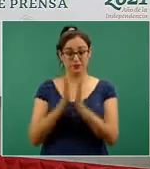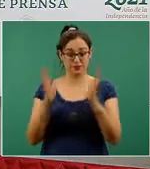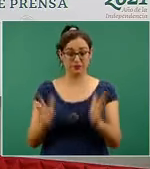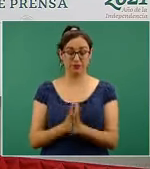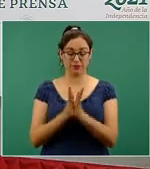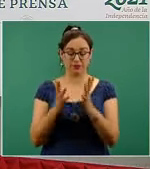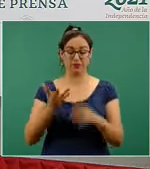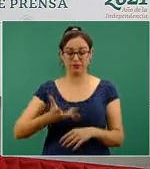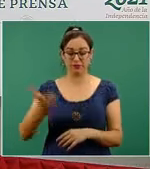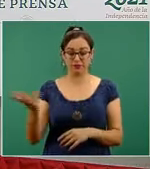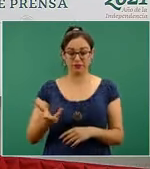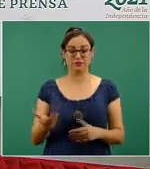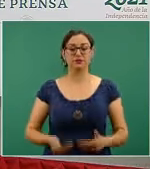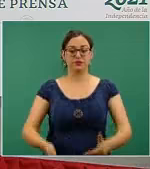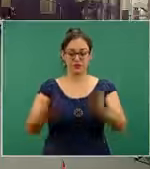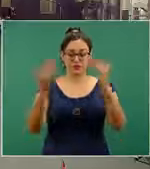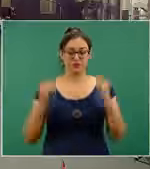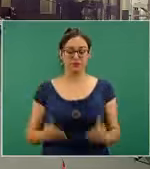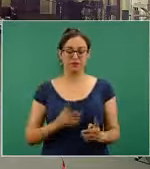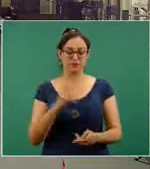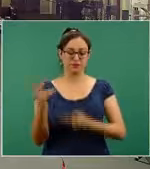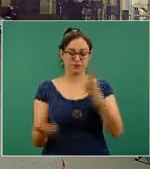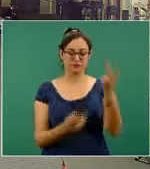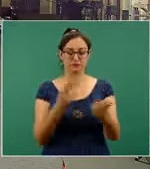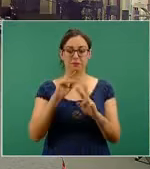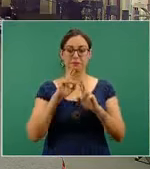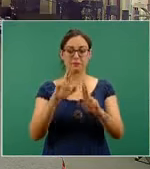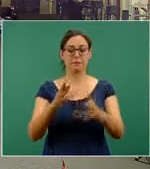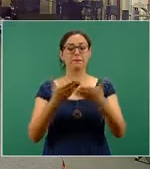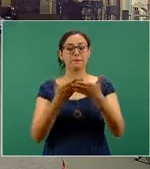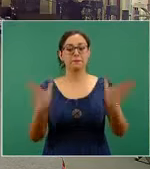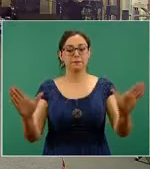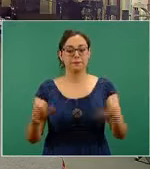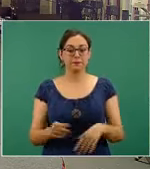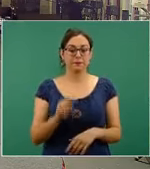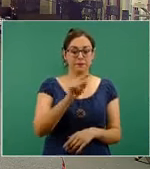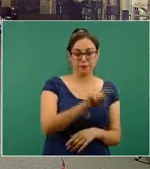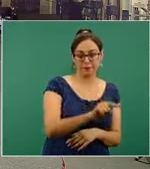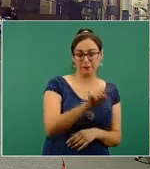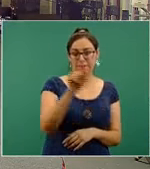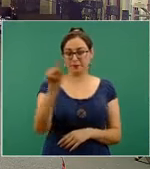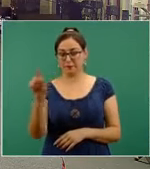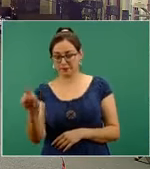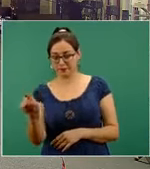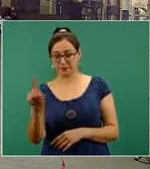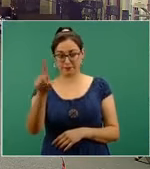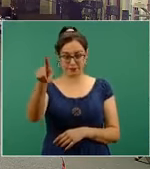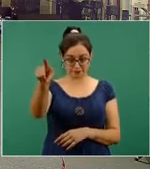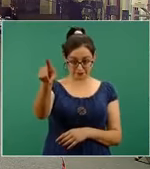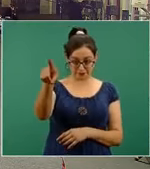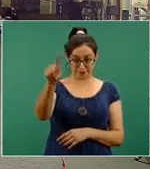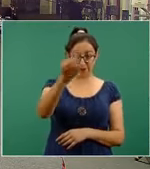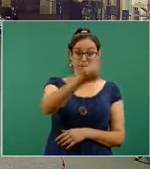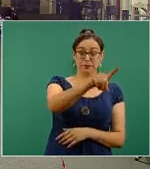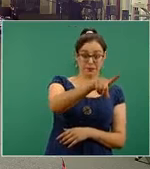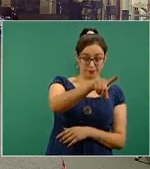a cabo. Vamos a pasar a la parte de preguntas y respuestas. Damos una aquí también de este lado, aquí por favor, y luego.